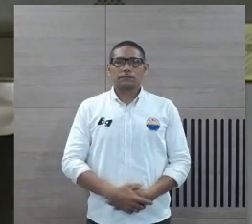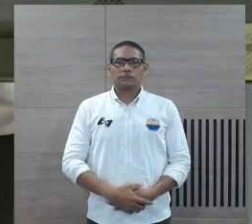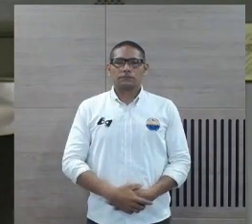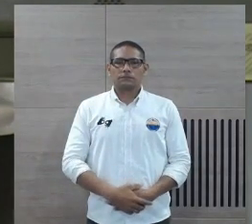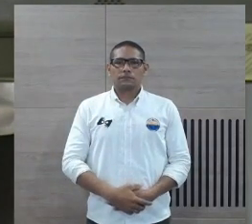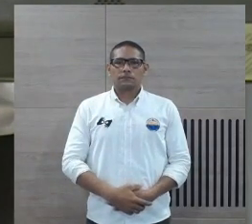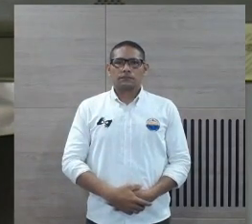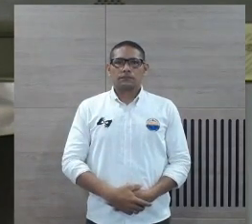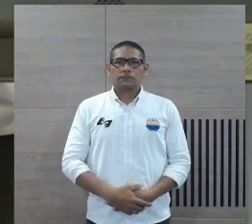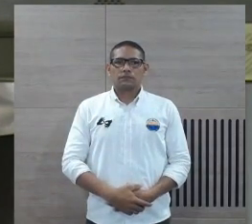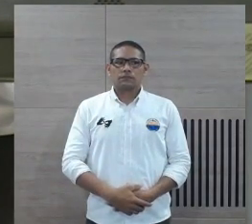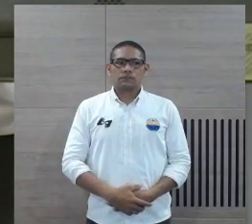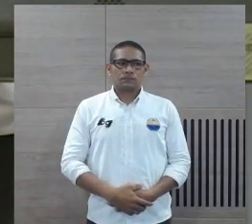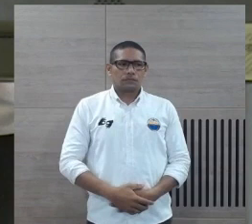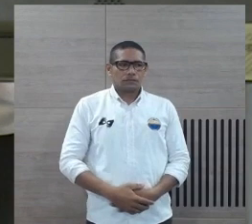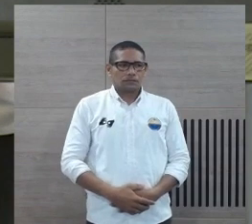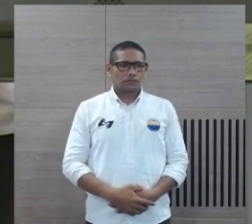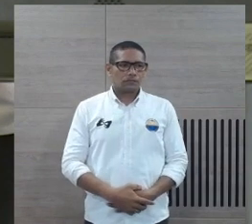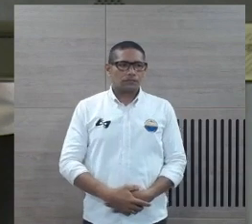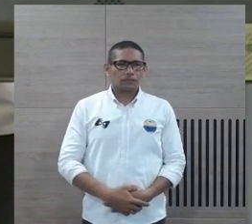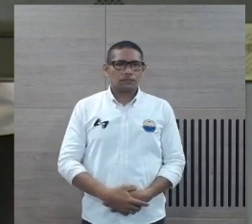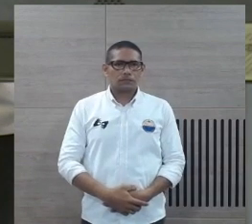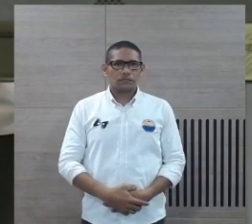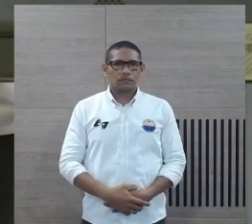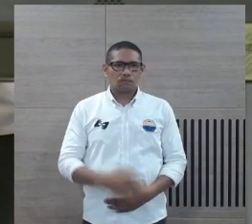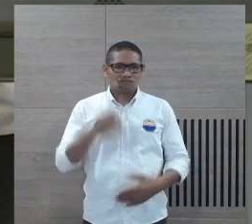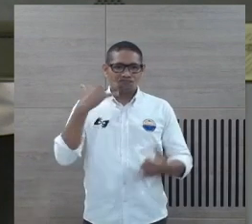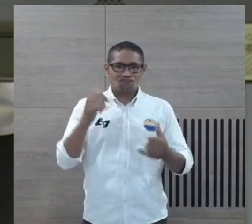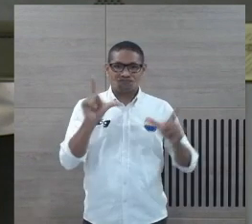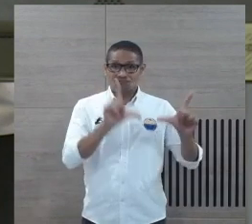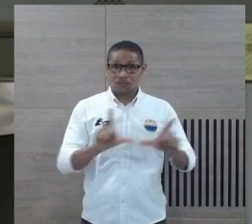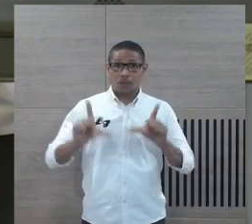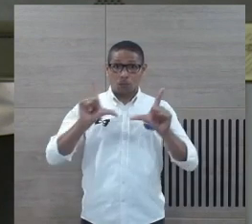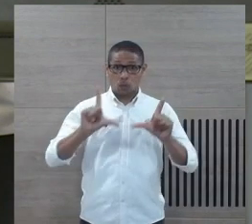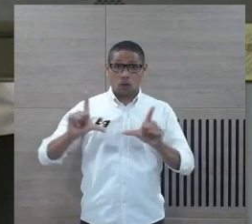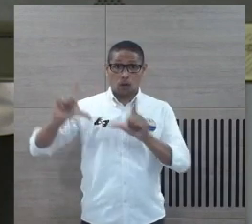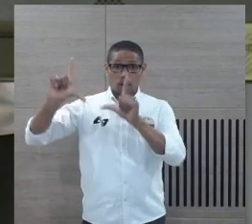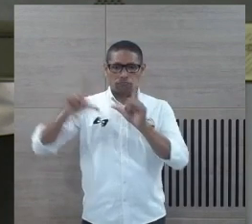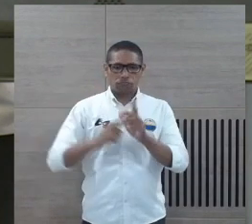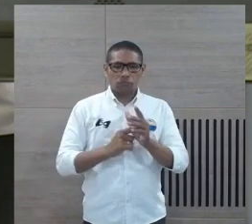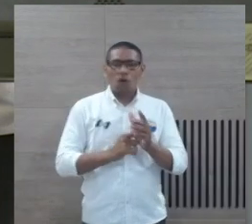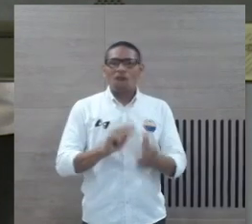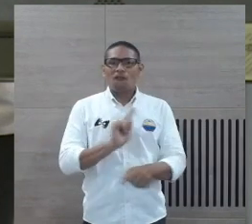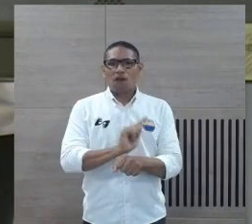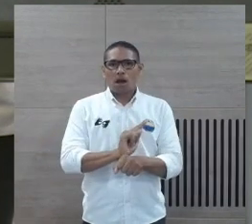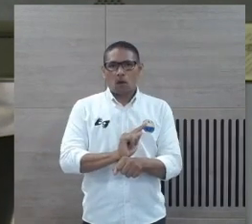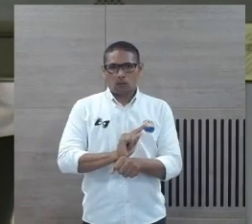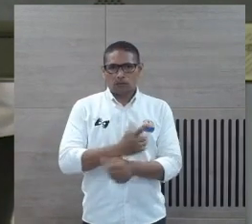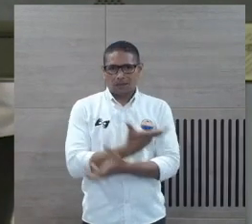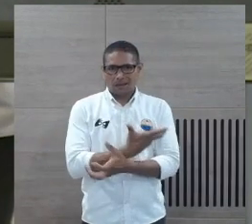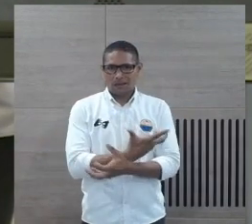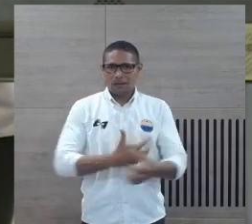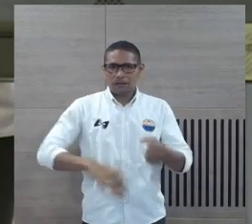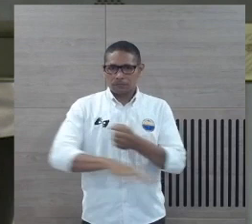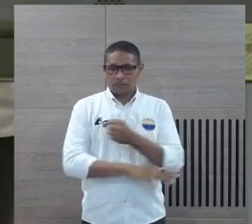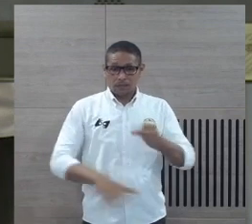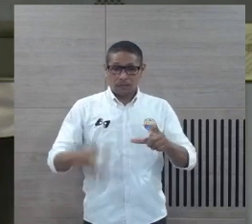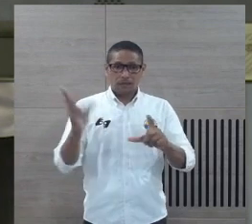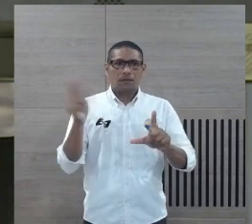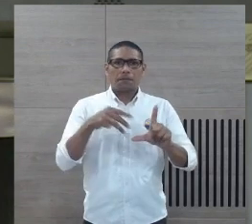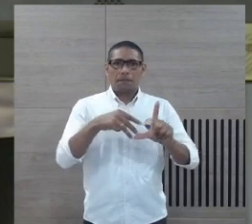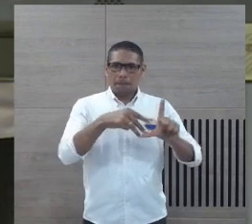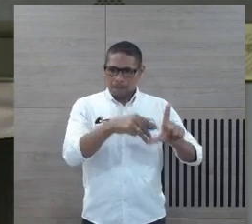Modalidad de posgrados. Facultad de Ciencias Básicas. Magíster en Ecología y Biodiversidad, Héctor Gabriel García